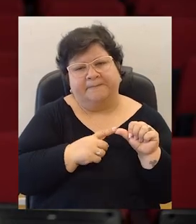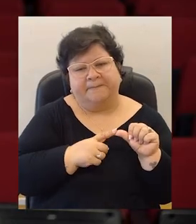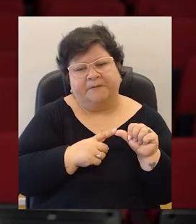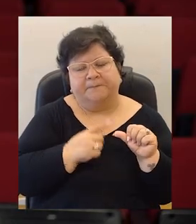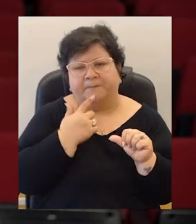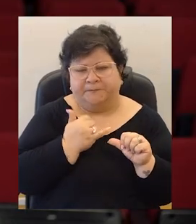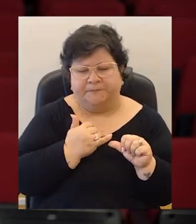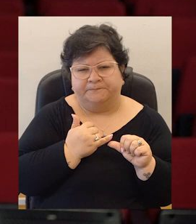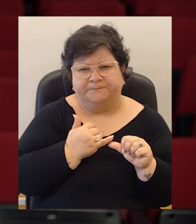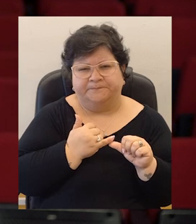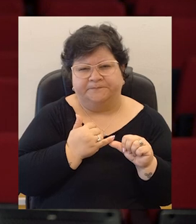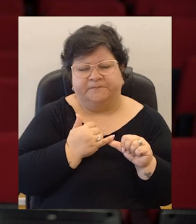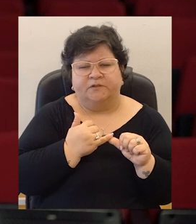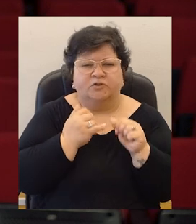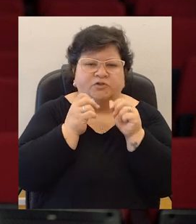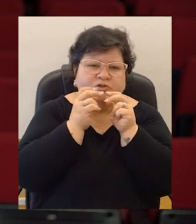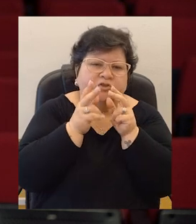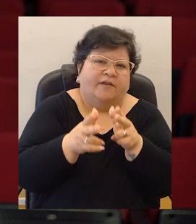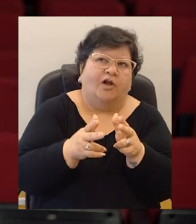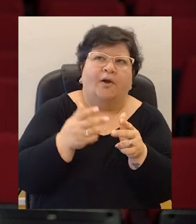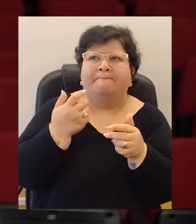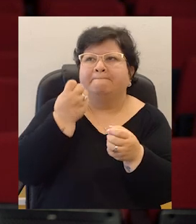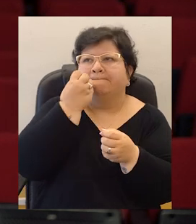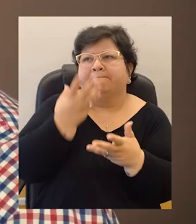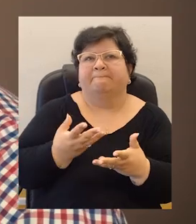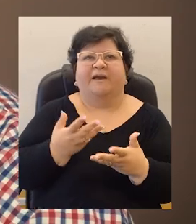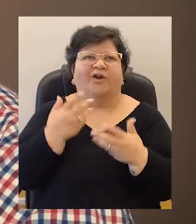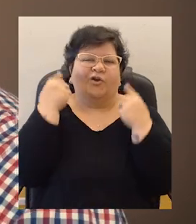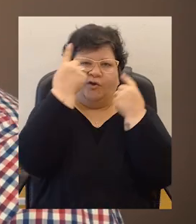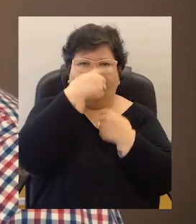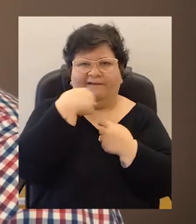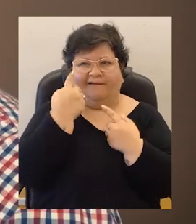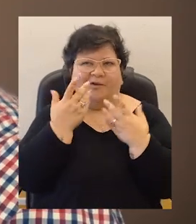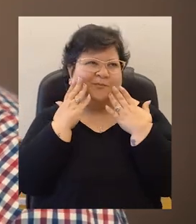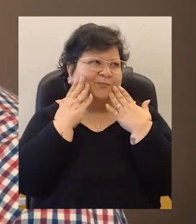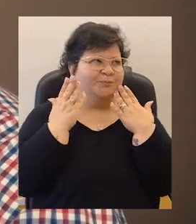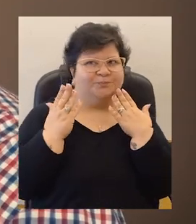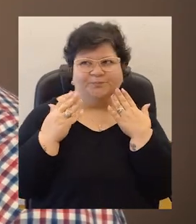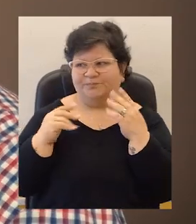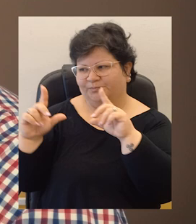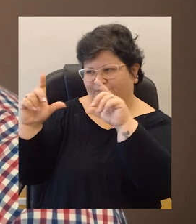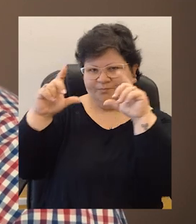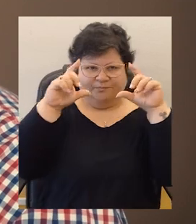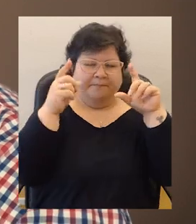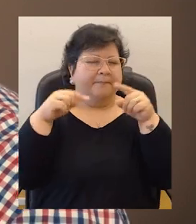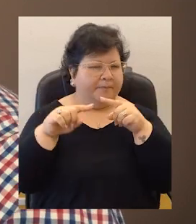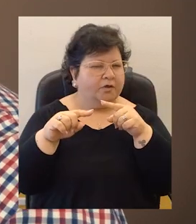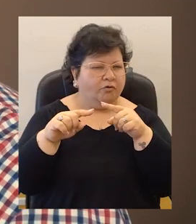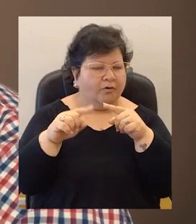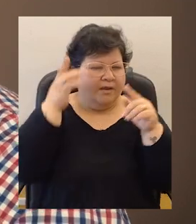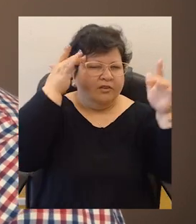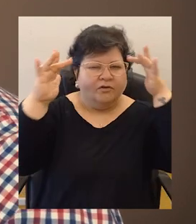porque si bien por un lado yo te digo tratan de mostrar su mejor cara también lo que hemos visto es que reservan bastante su intimidad en redes sociales